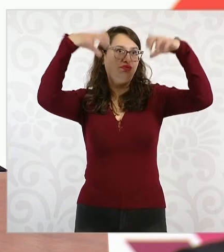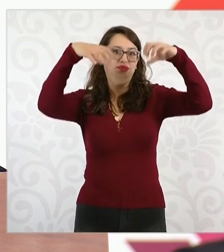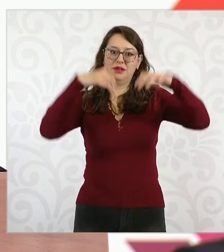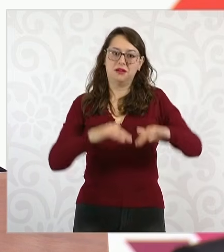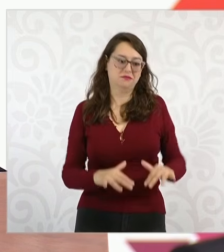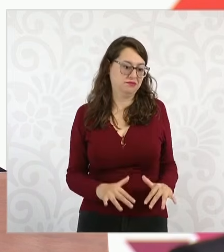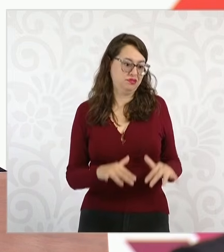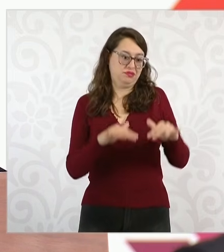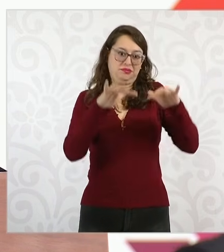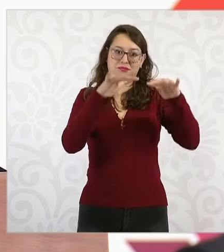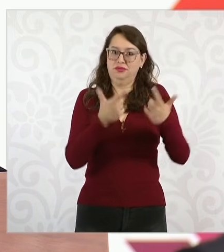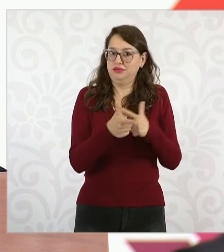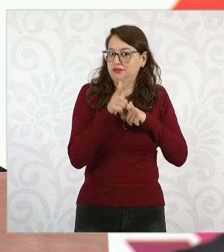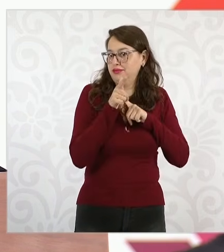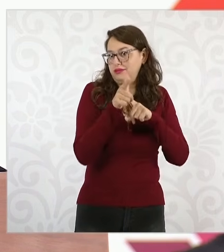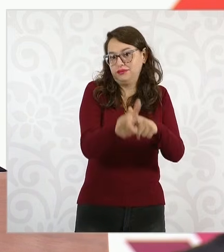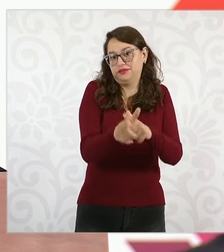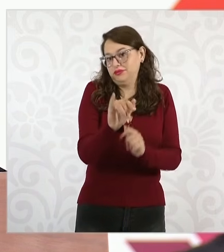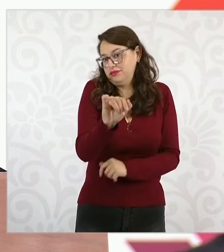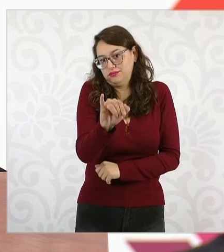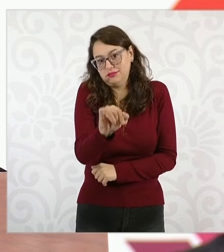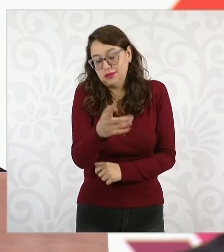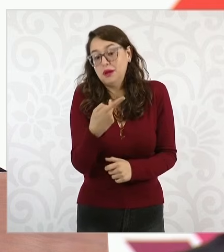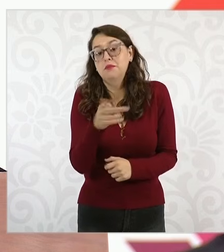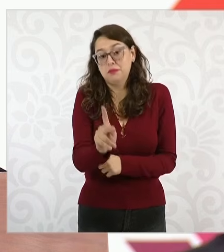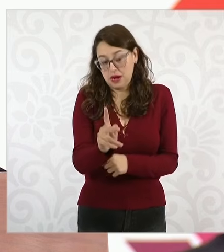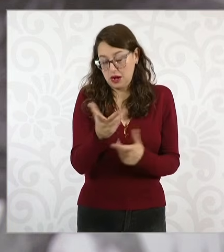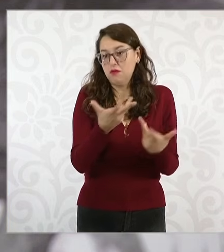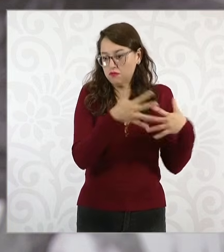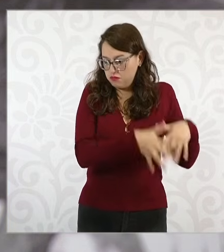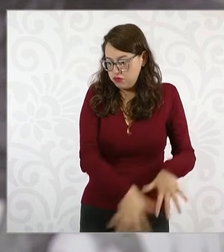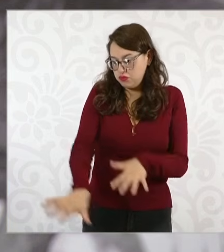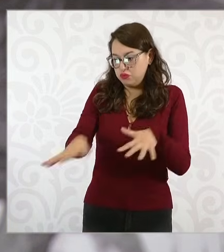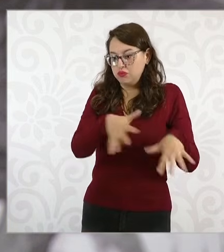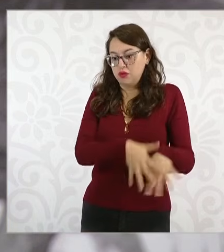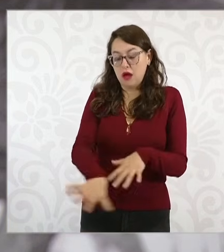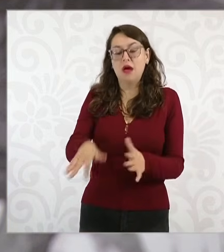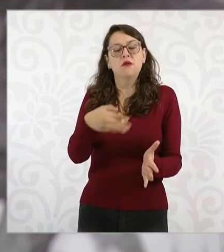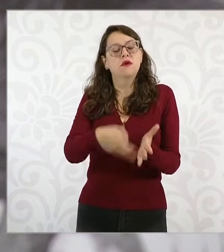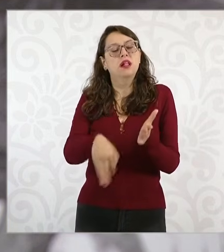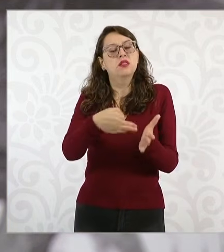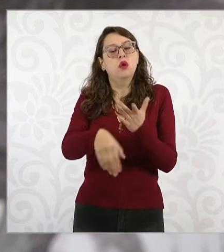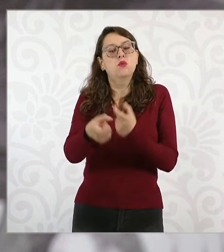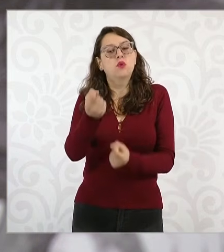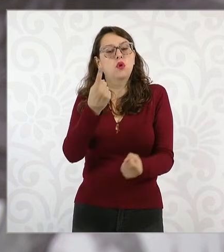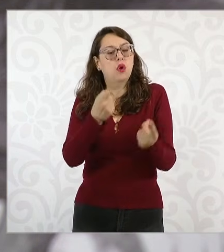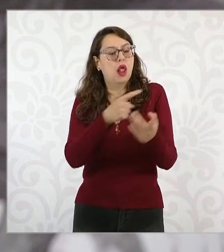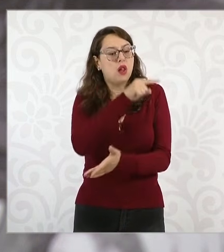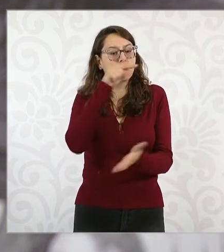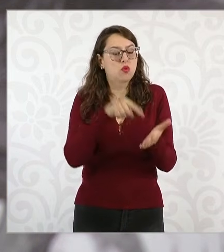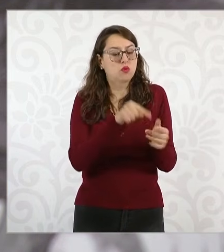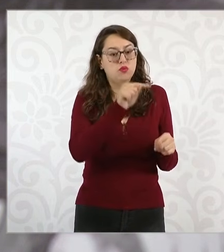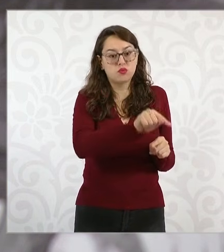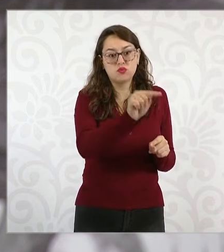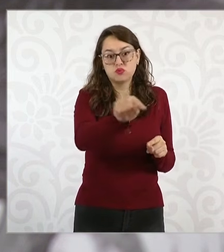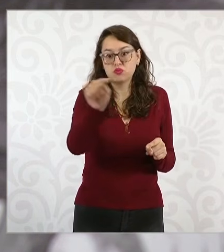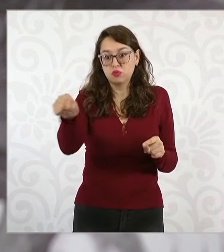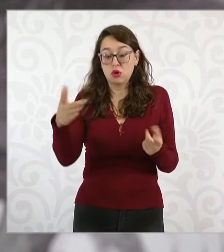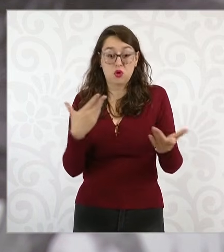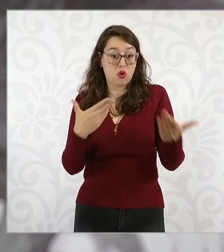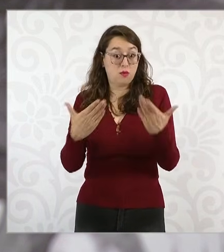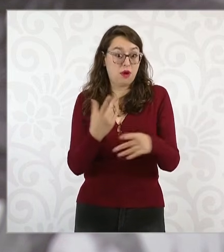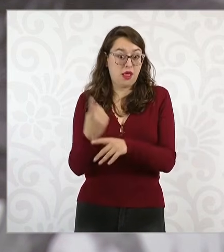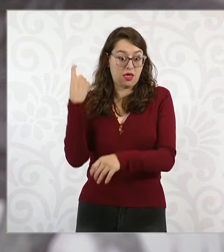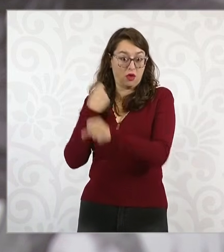complementarias, puntuales en algunas colonias. En esa parte están trabajando los municipios, pero sí quiero decir que comparado con otros años, pues